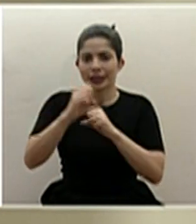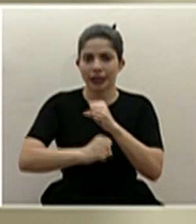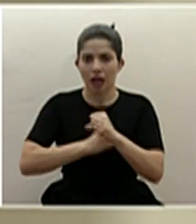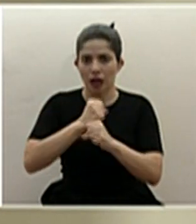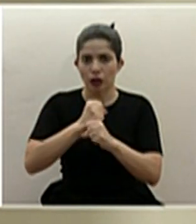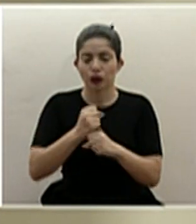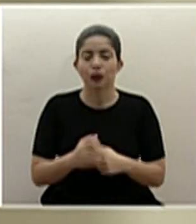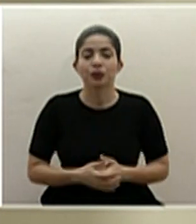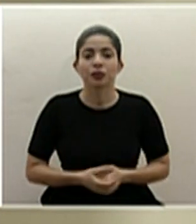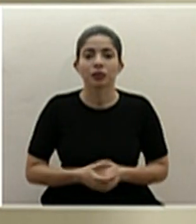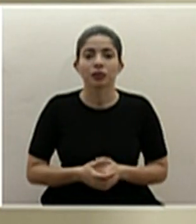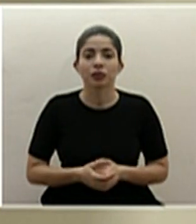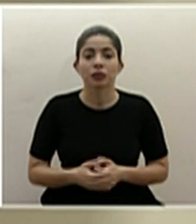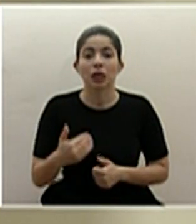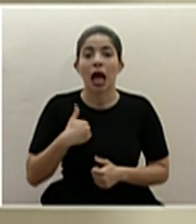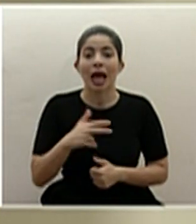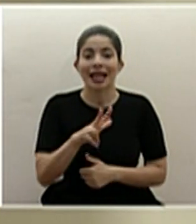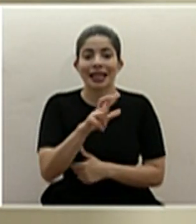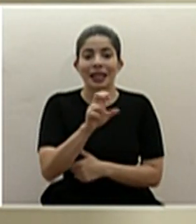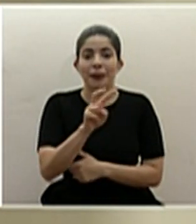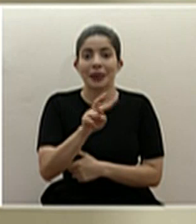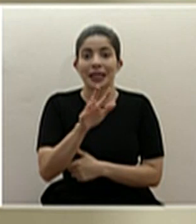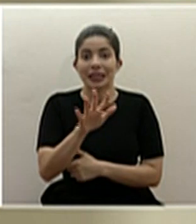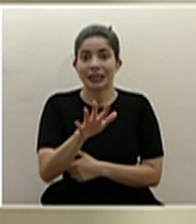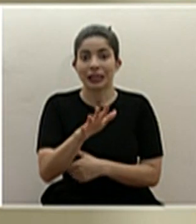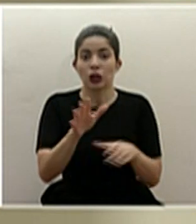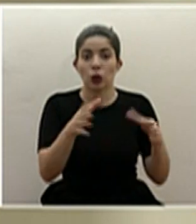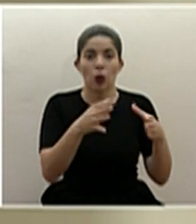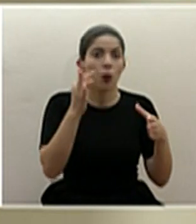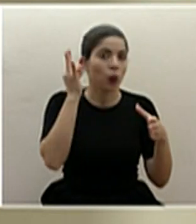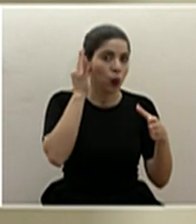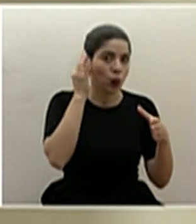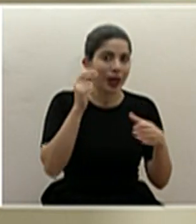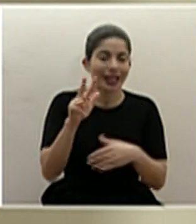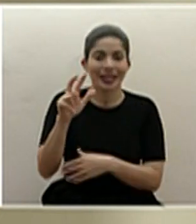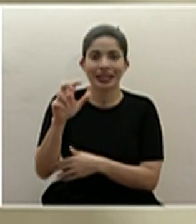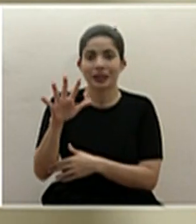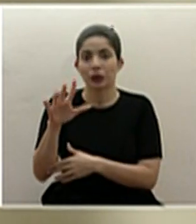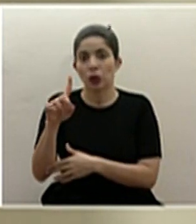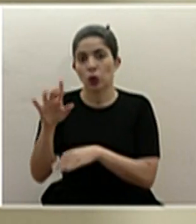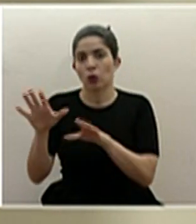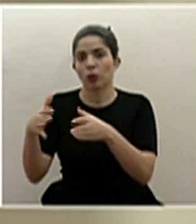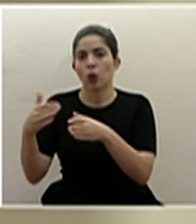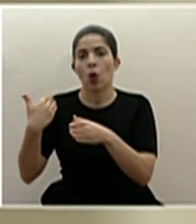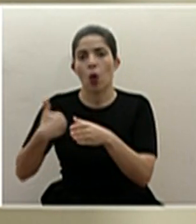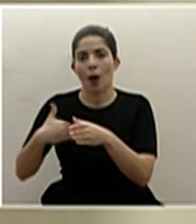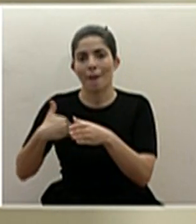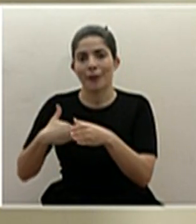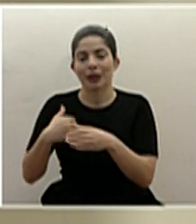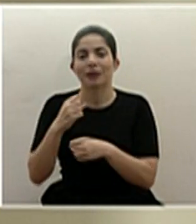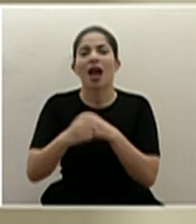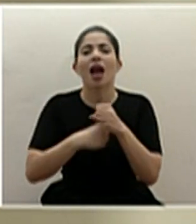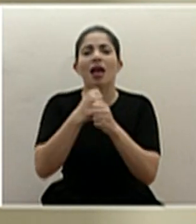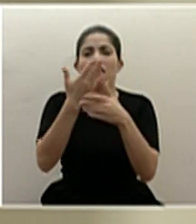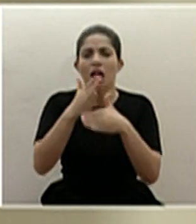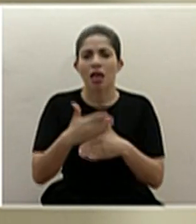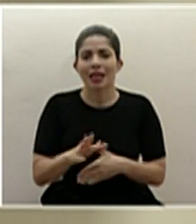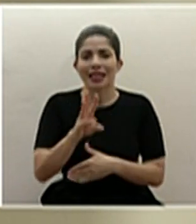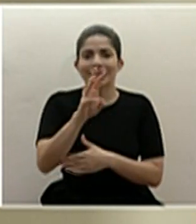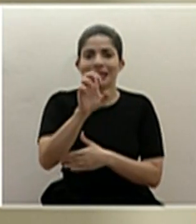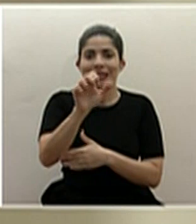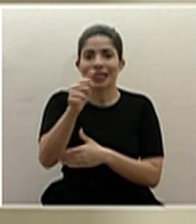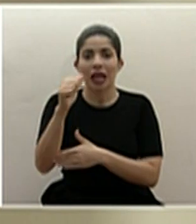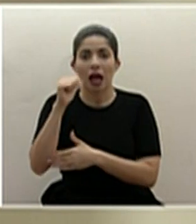años y tenemos 325 que son mujeres y 351 son hombres. Por edad serían